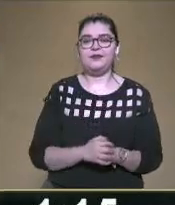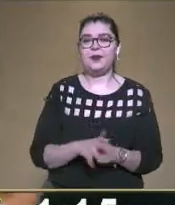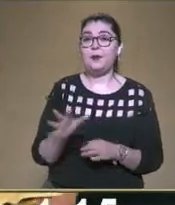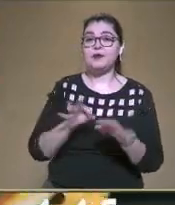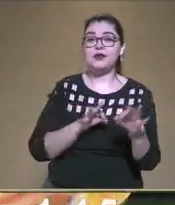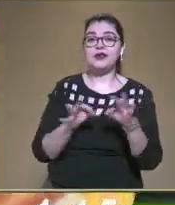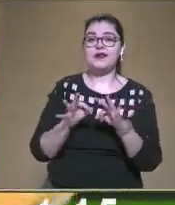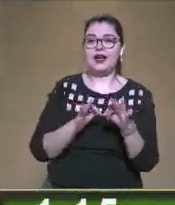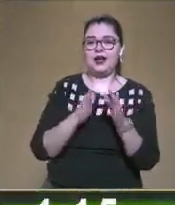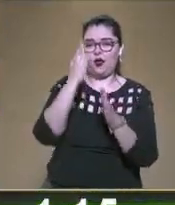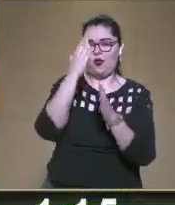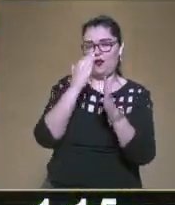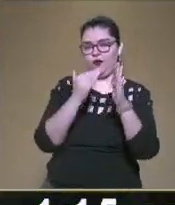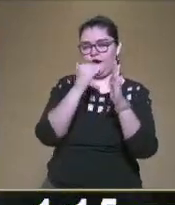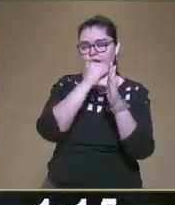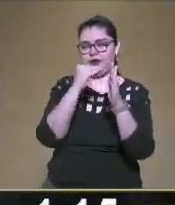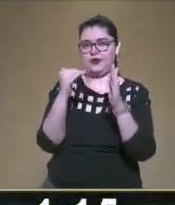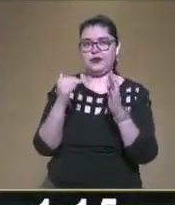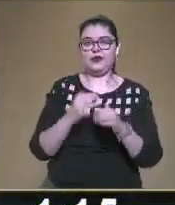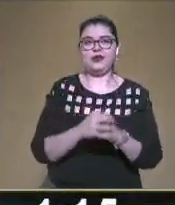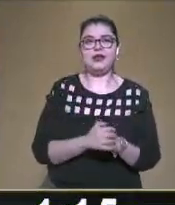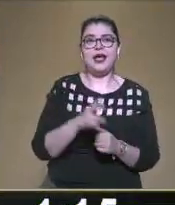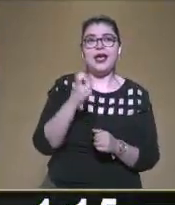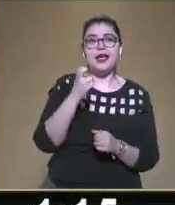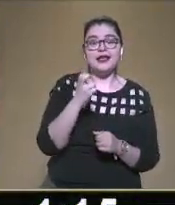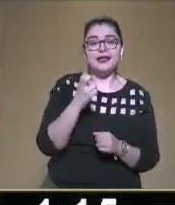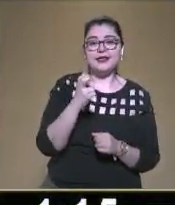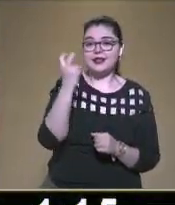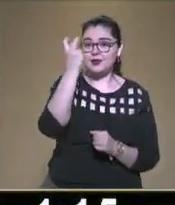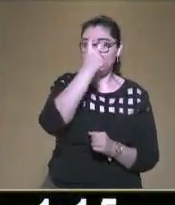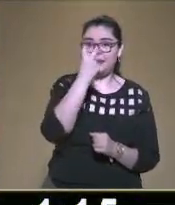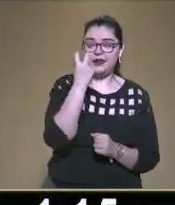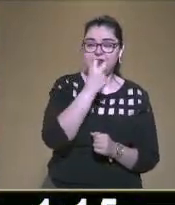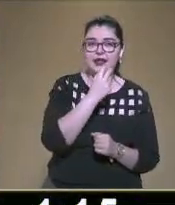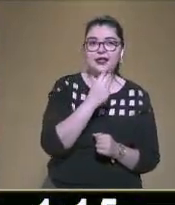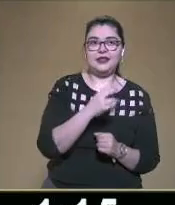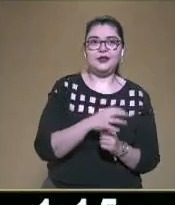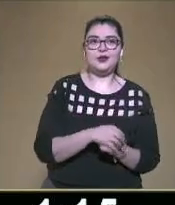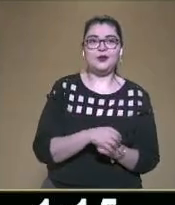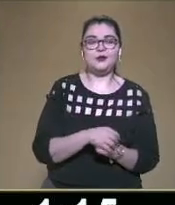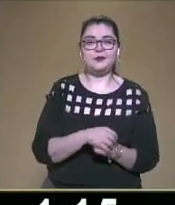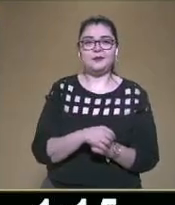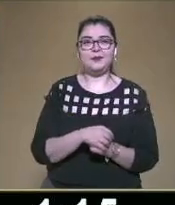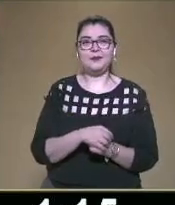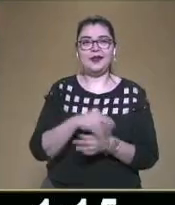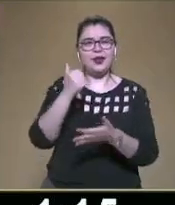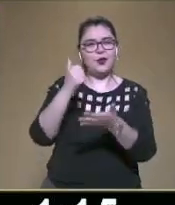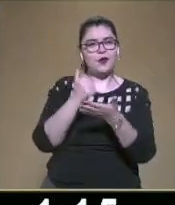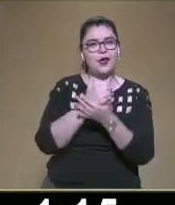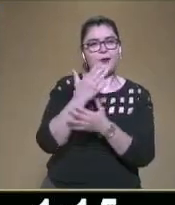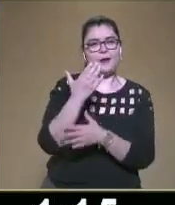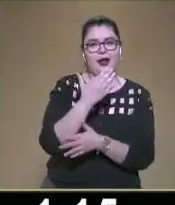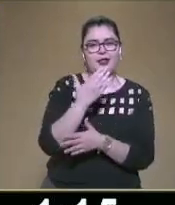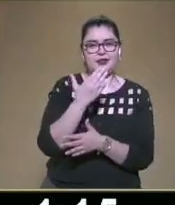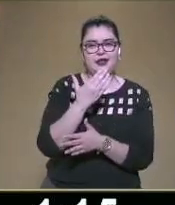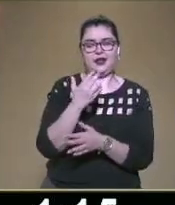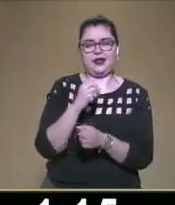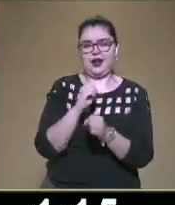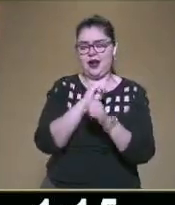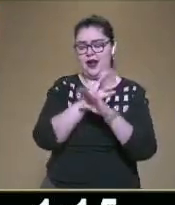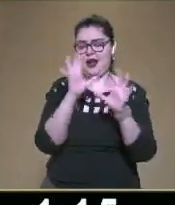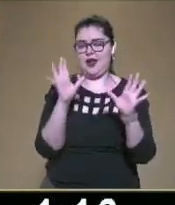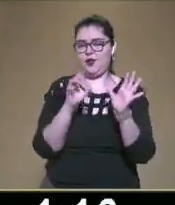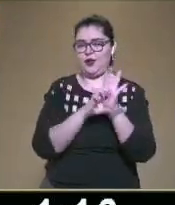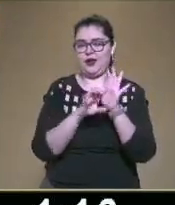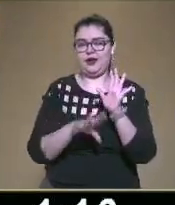Y además, estas pizzas nos van a servir para hacer la representación un poquito, pues, más concreta, ¿verdad? Para que a ustedes se les